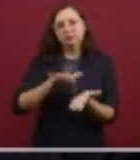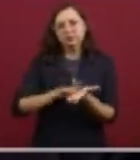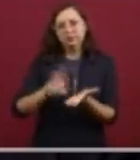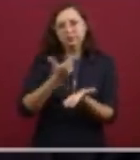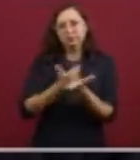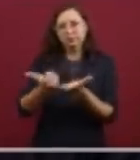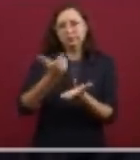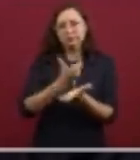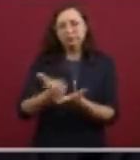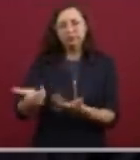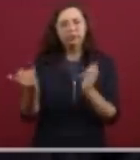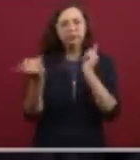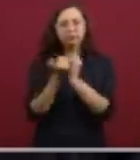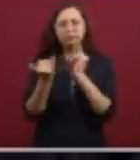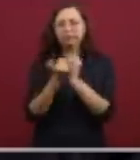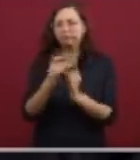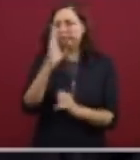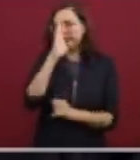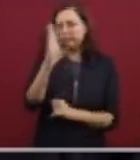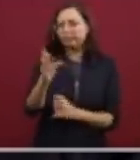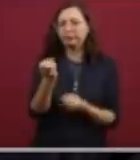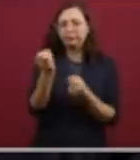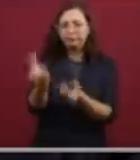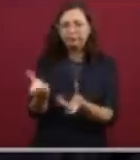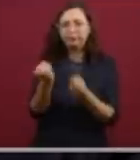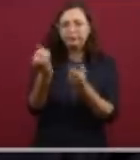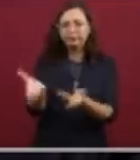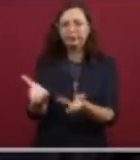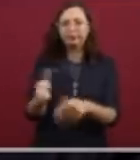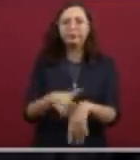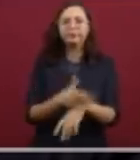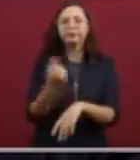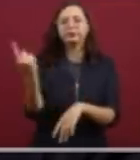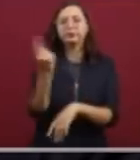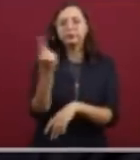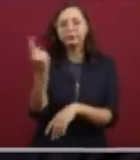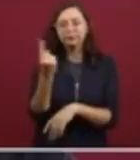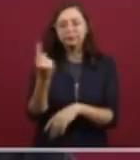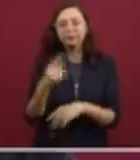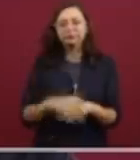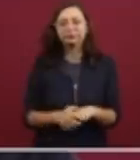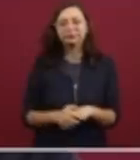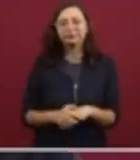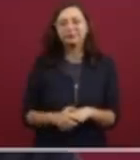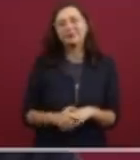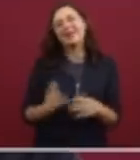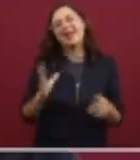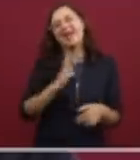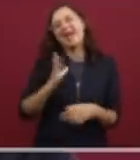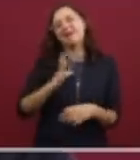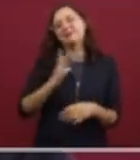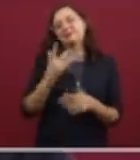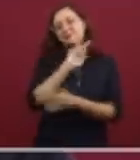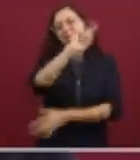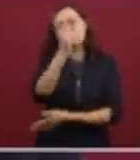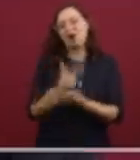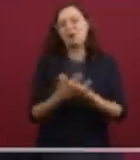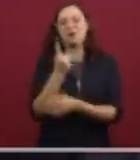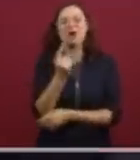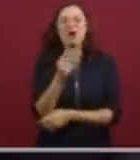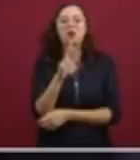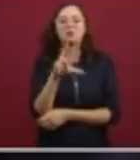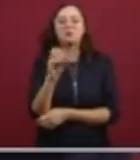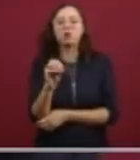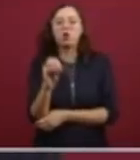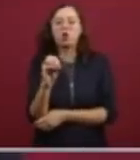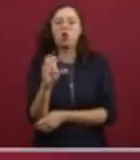de manera directa, porque existía el Procampo. ¿Y qué pasaba?